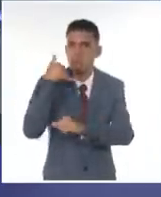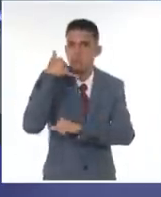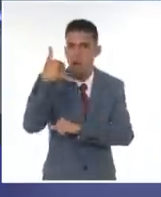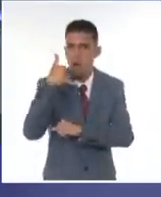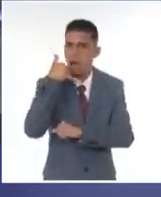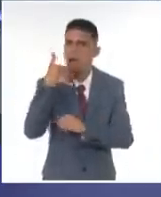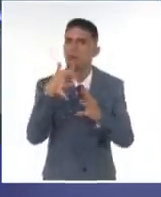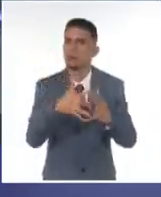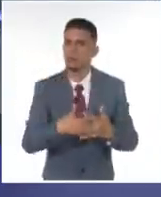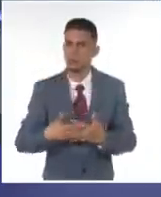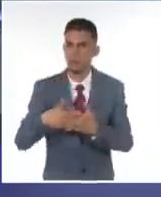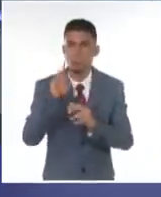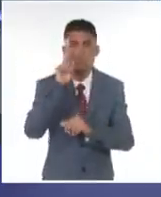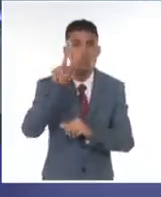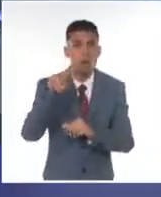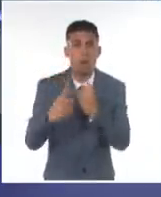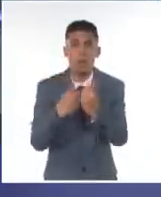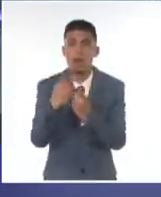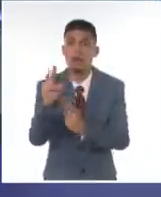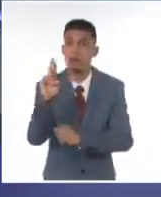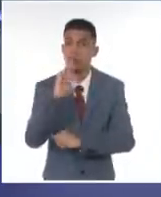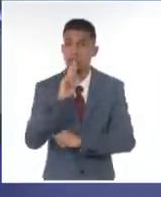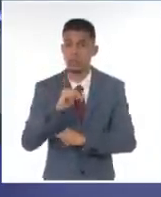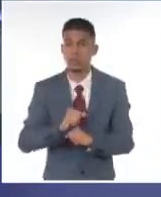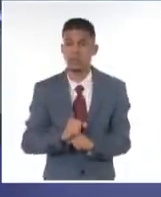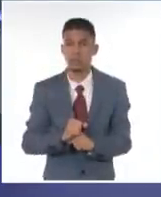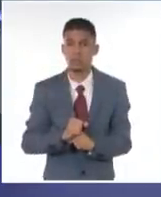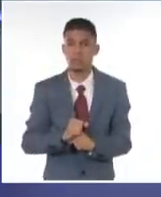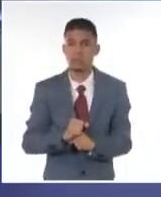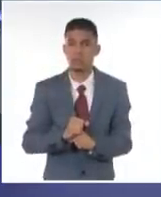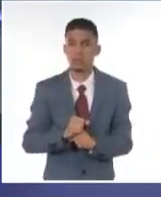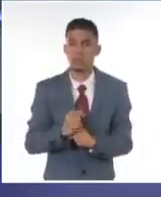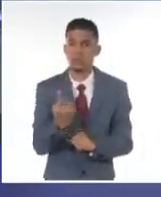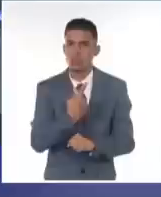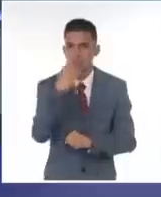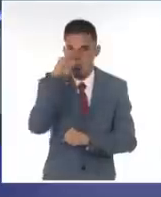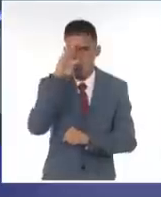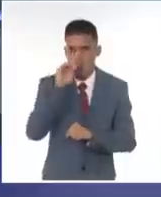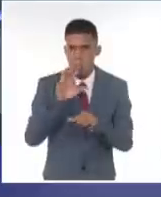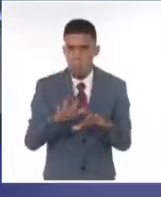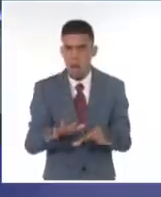Unidos en busca de información. No cesará en la esperanza ni en el